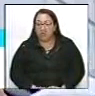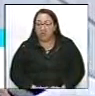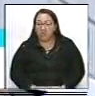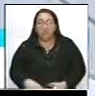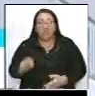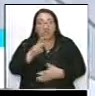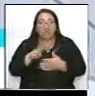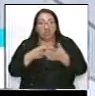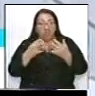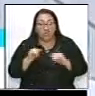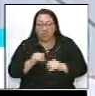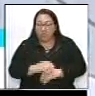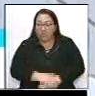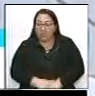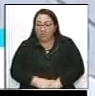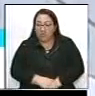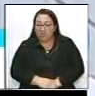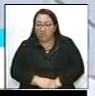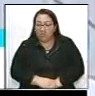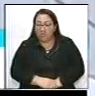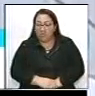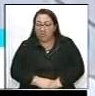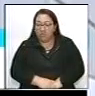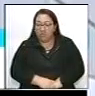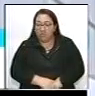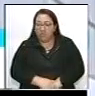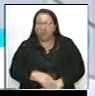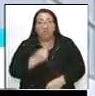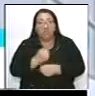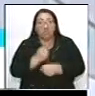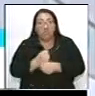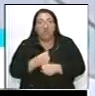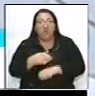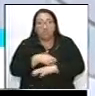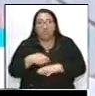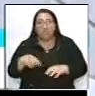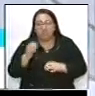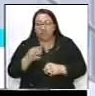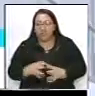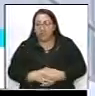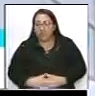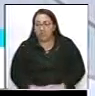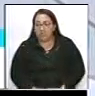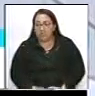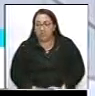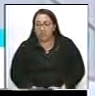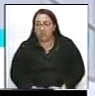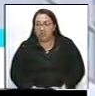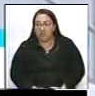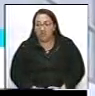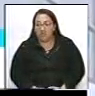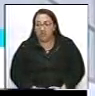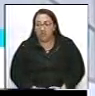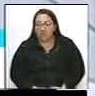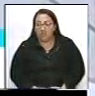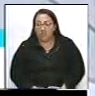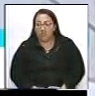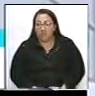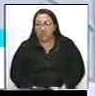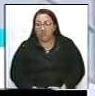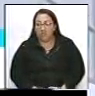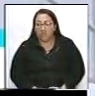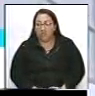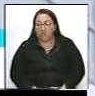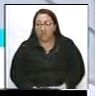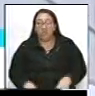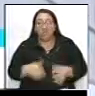presidenta, lee un trabajo bastante profesional, porque han encontrado todas las contradicciones,